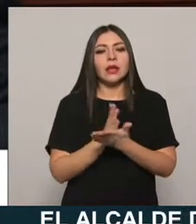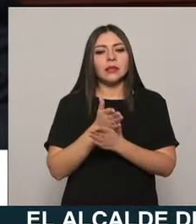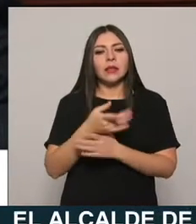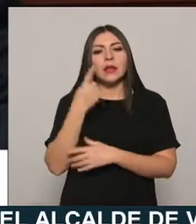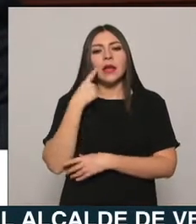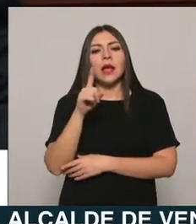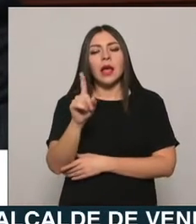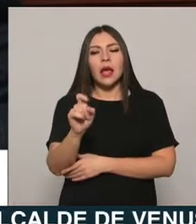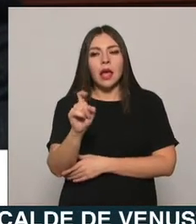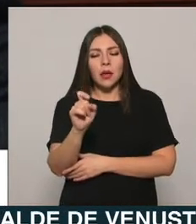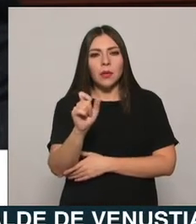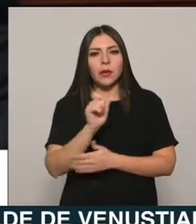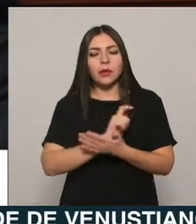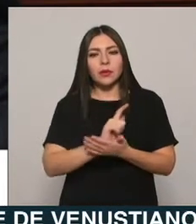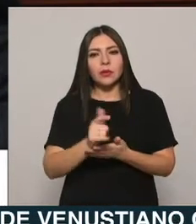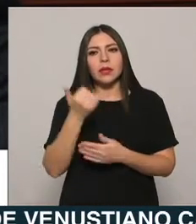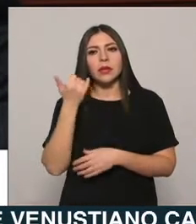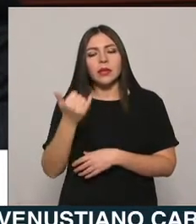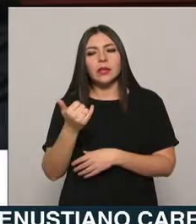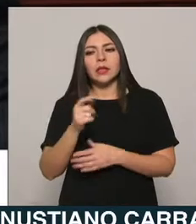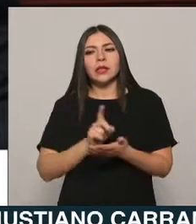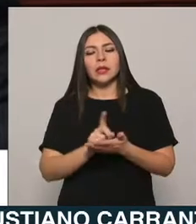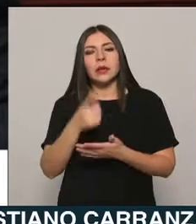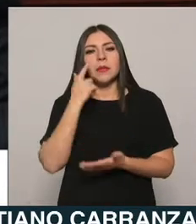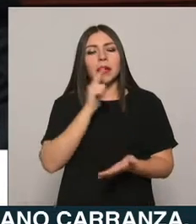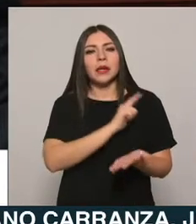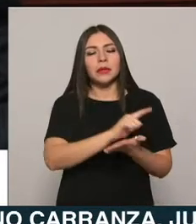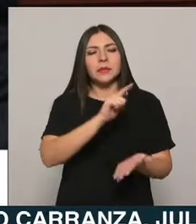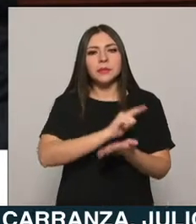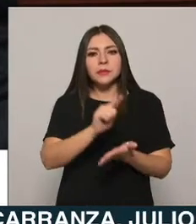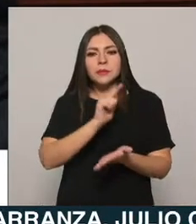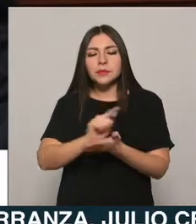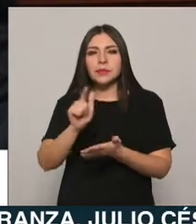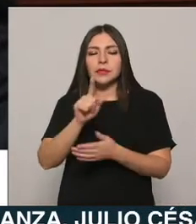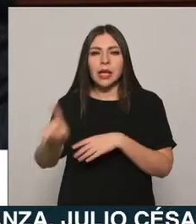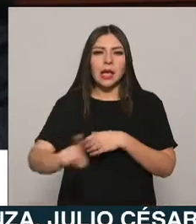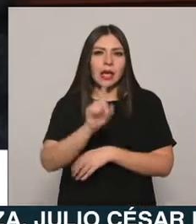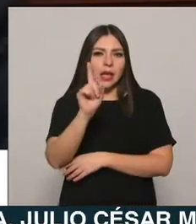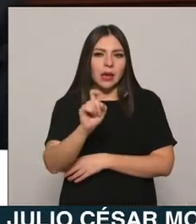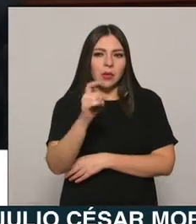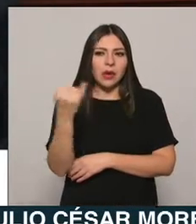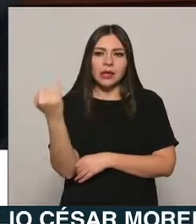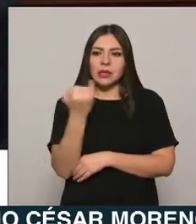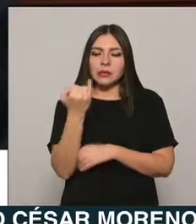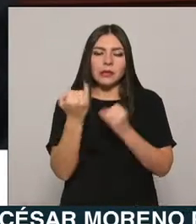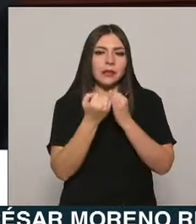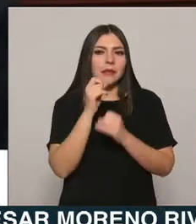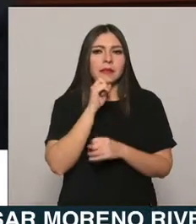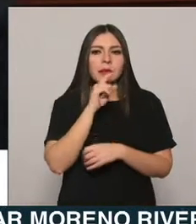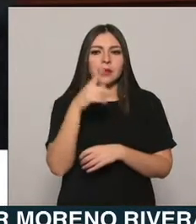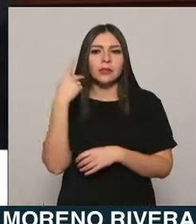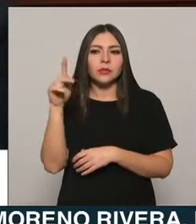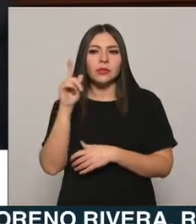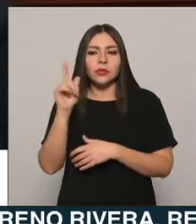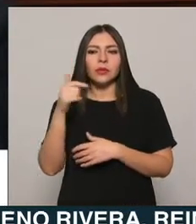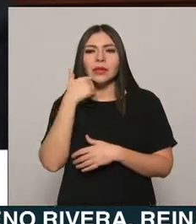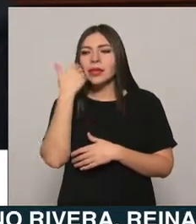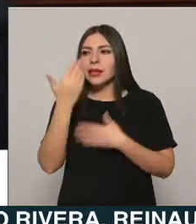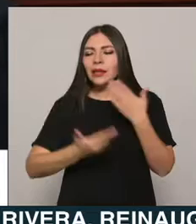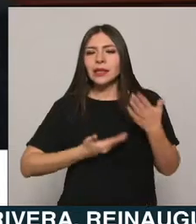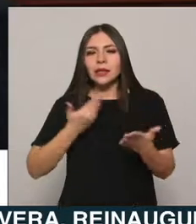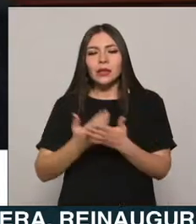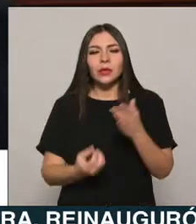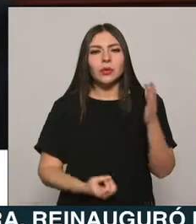agua potable y el derecho al saneamiento, tal y como lo hacemos en la iniciativa de nueva ley que estamos